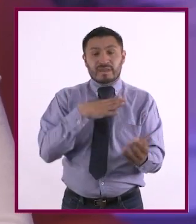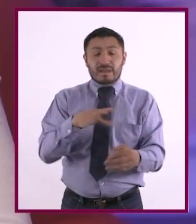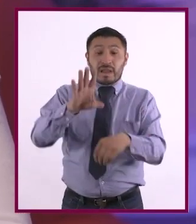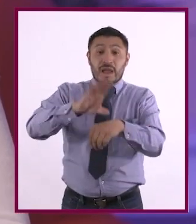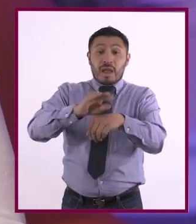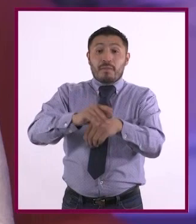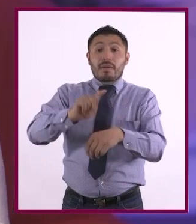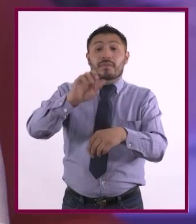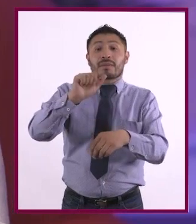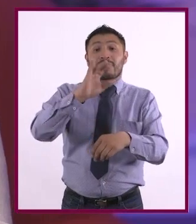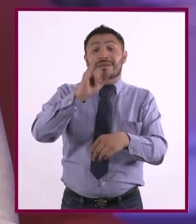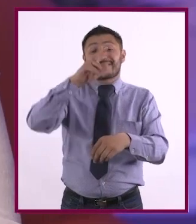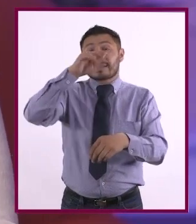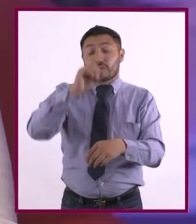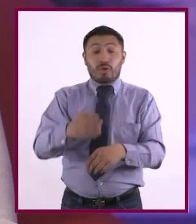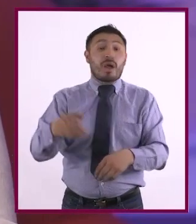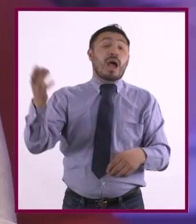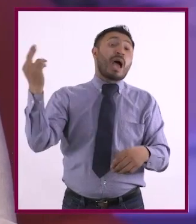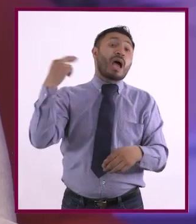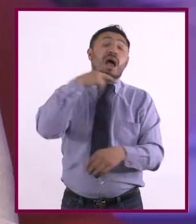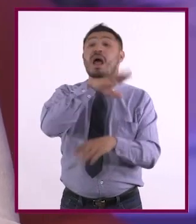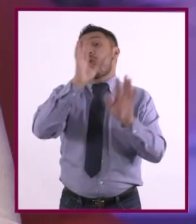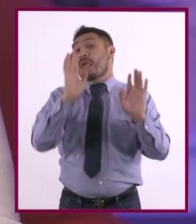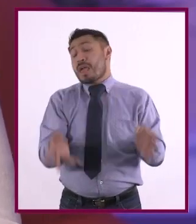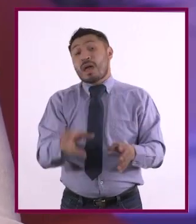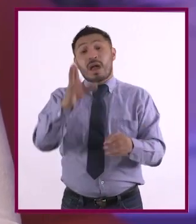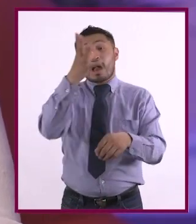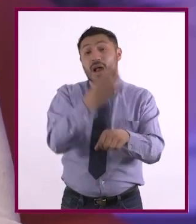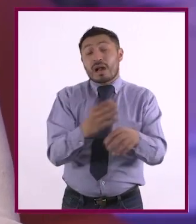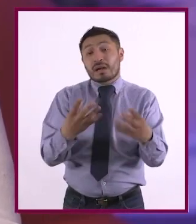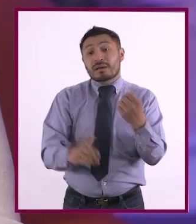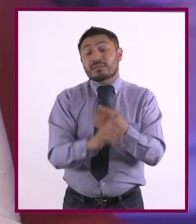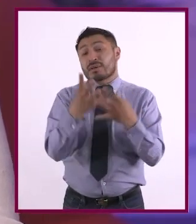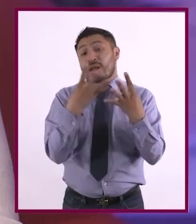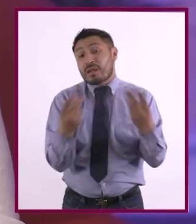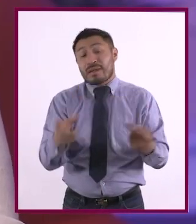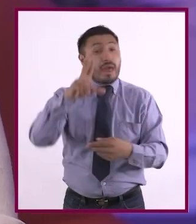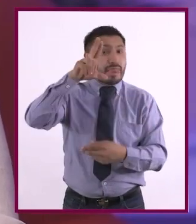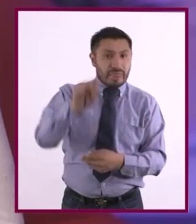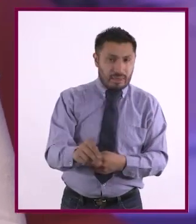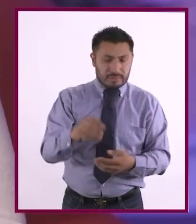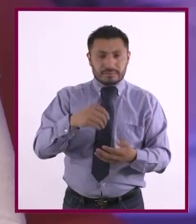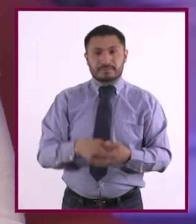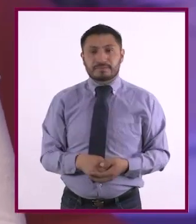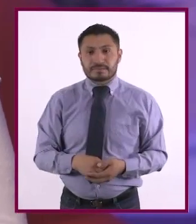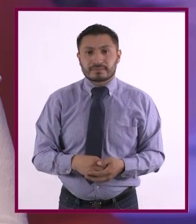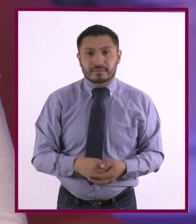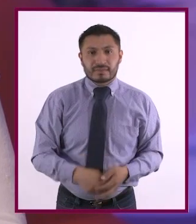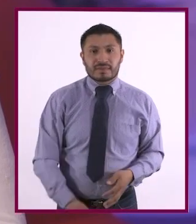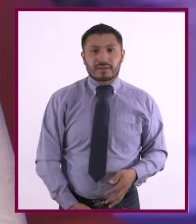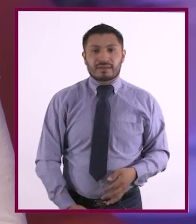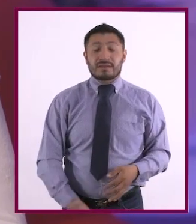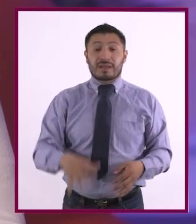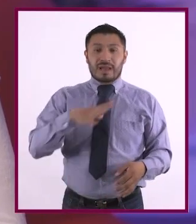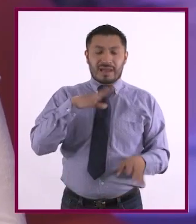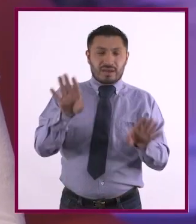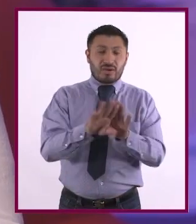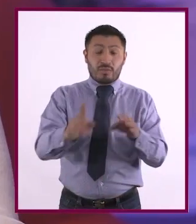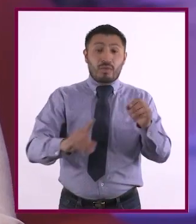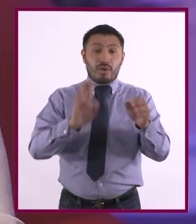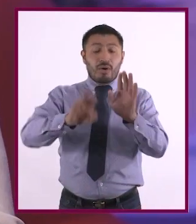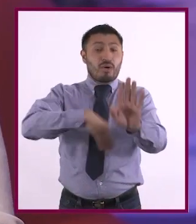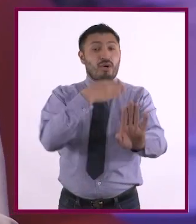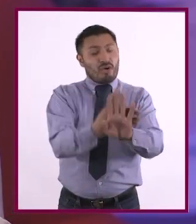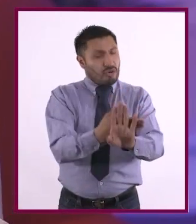tácito tampoco es la solución a todo. Para algunas personas, el prescindir de la familia para autorizar la donación se asume como una violencia a la intimidad de la